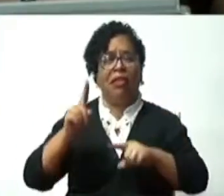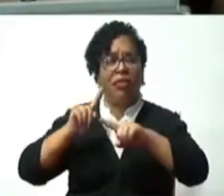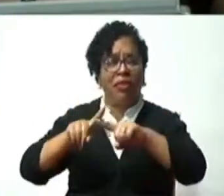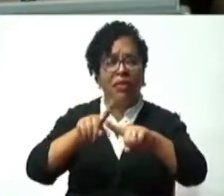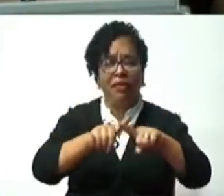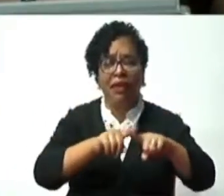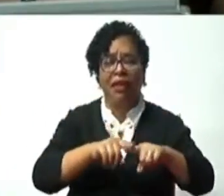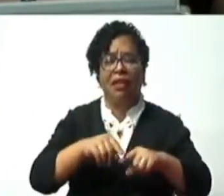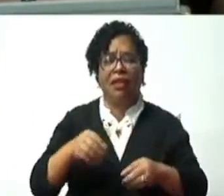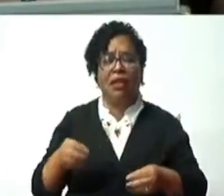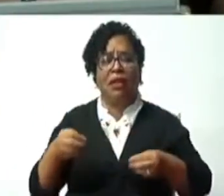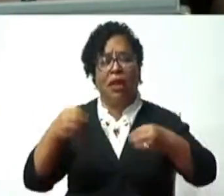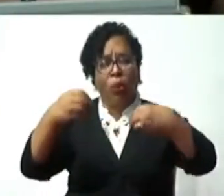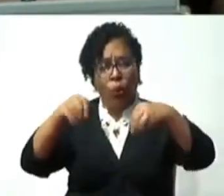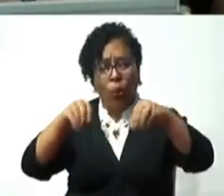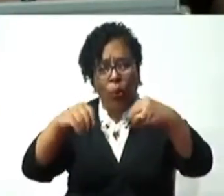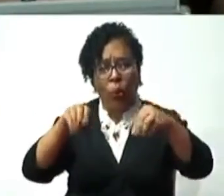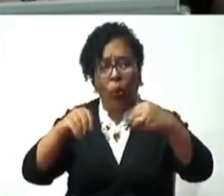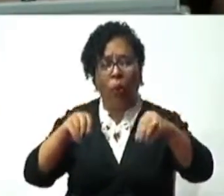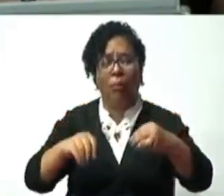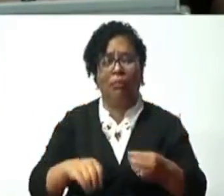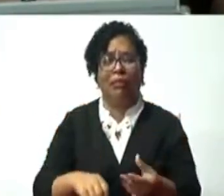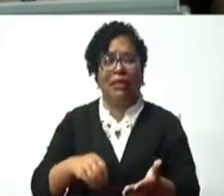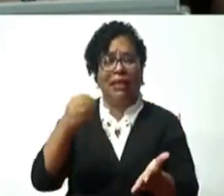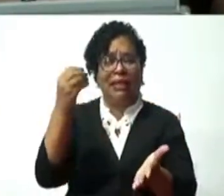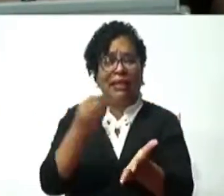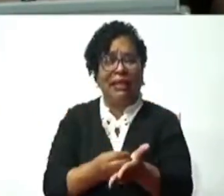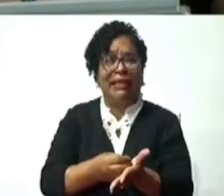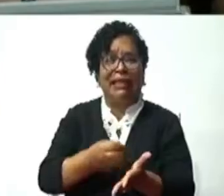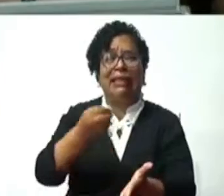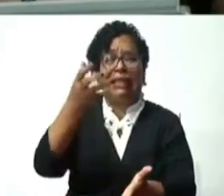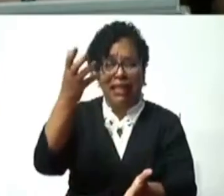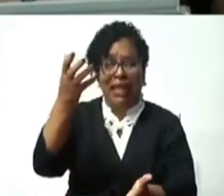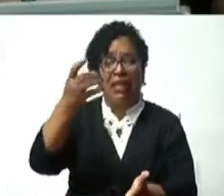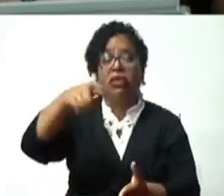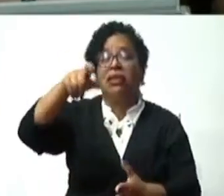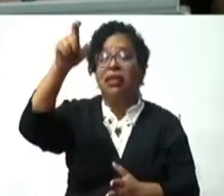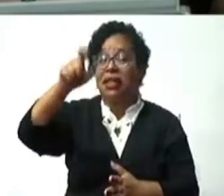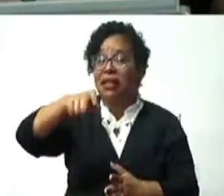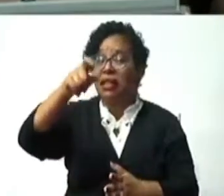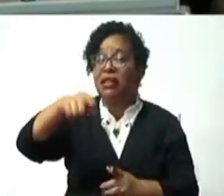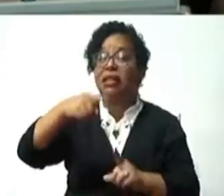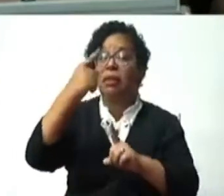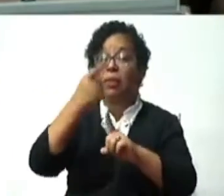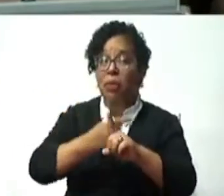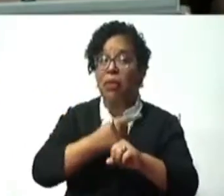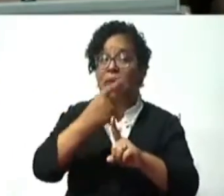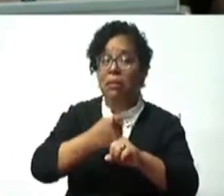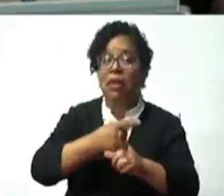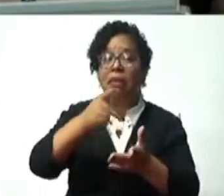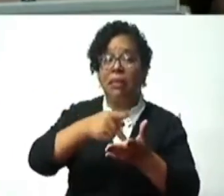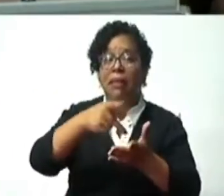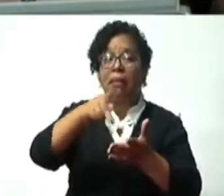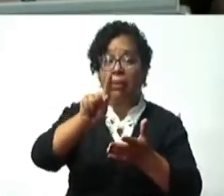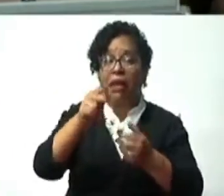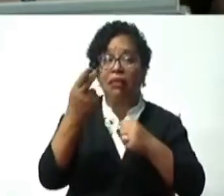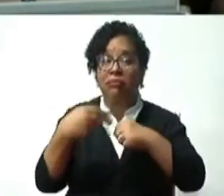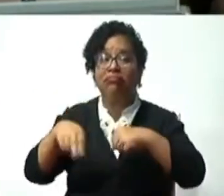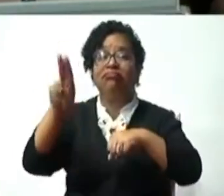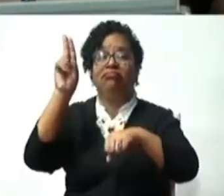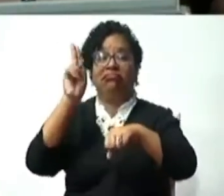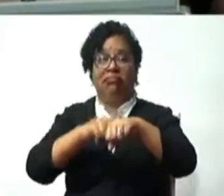un aumento salarial general. Los propios empresarios, en una